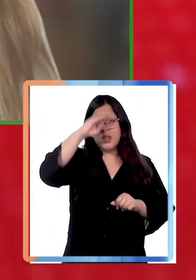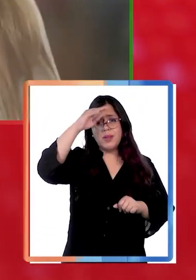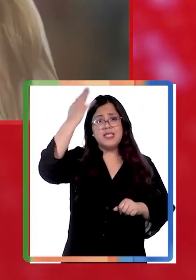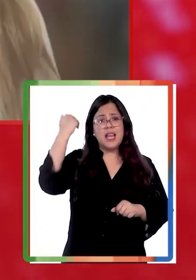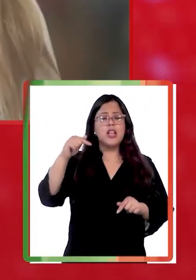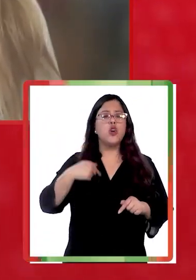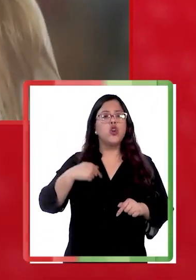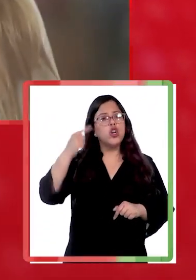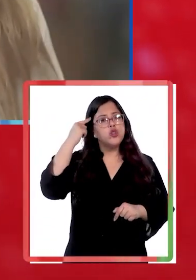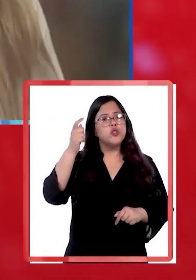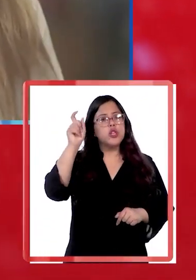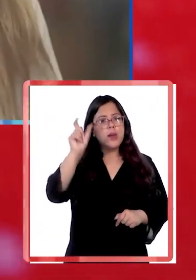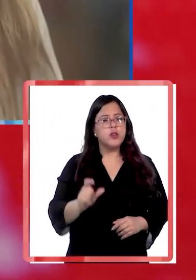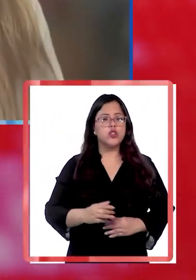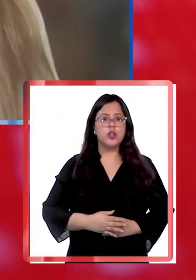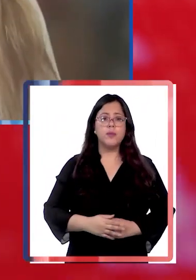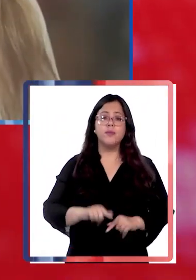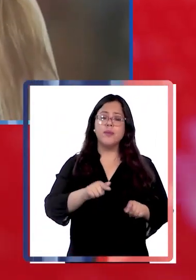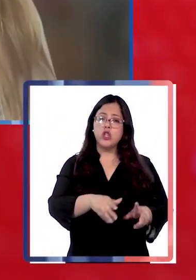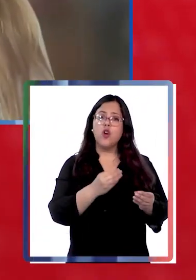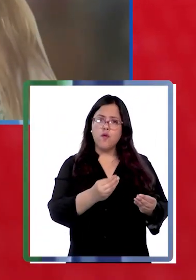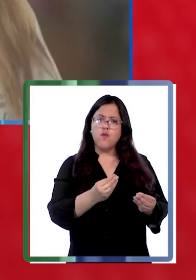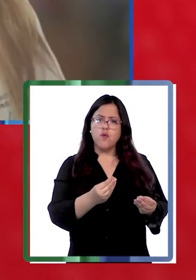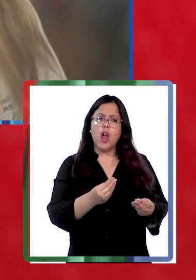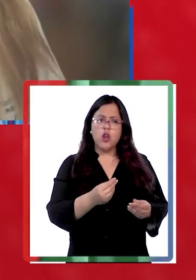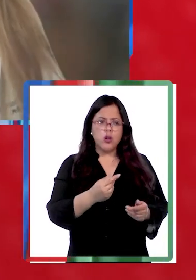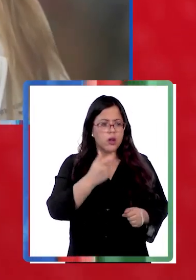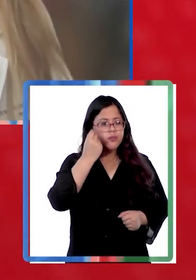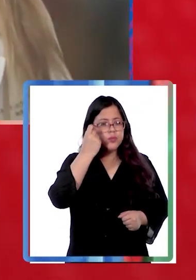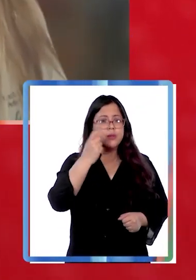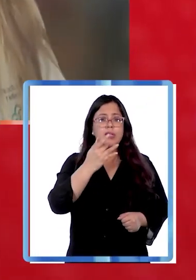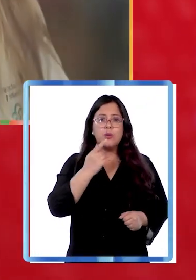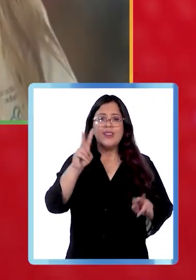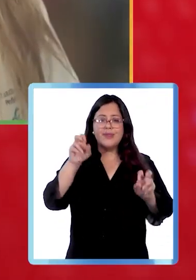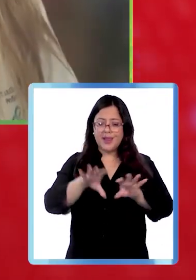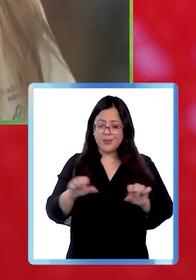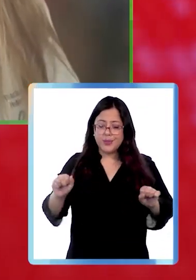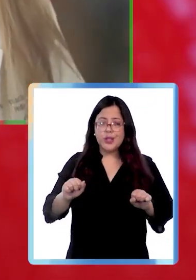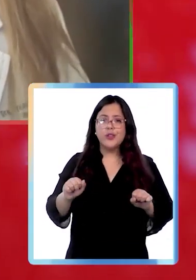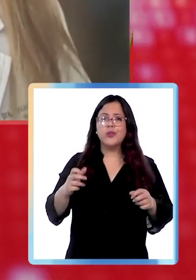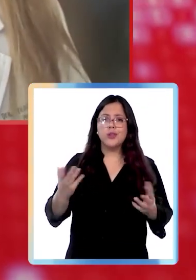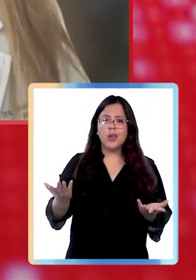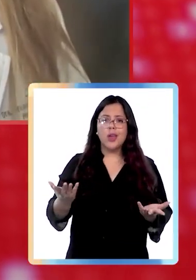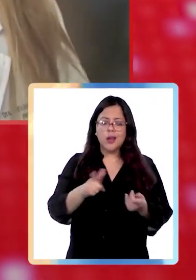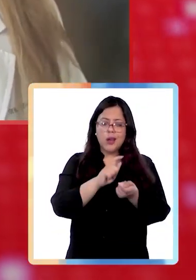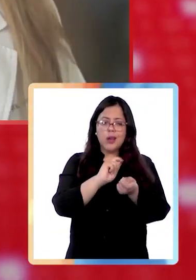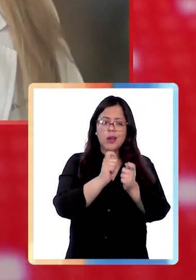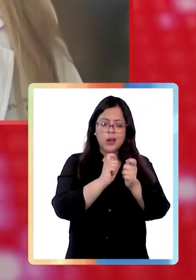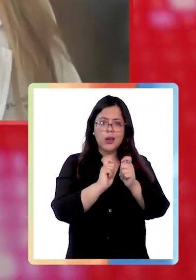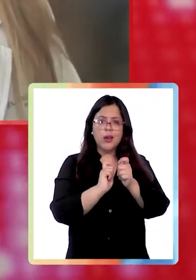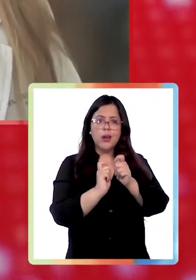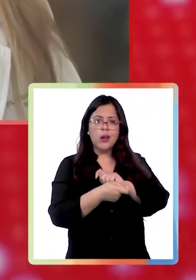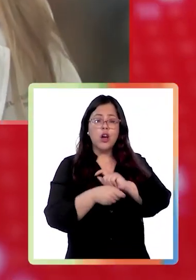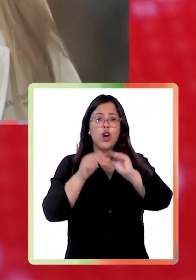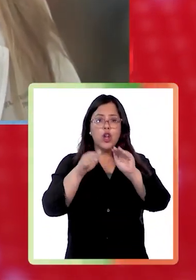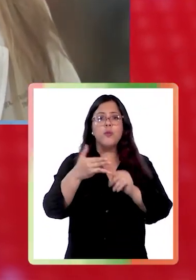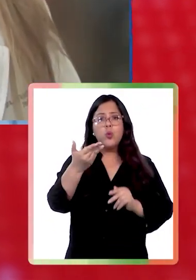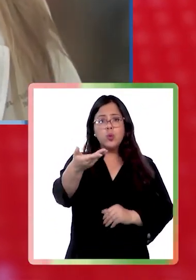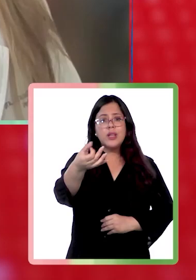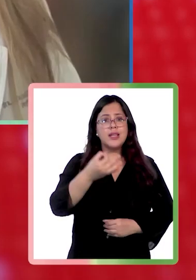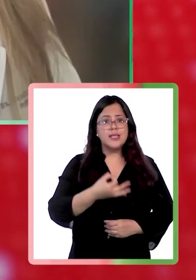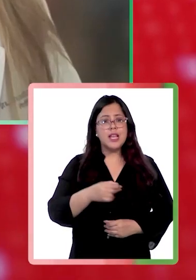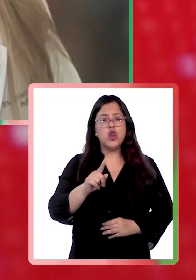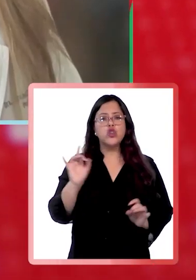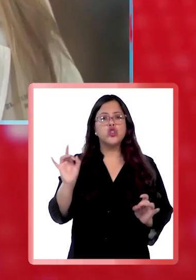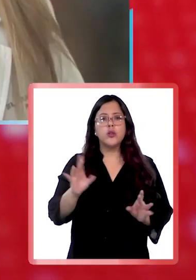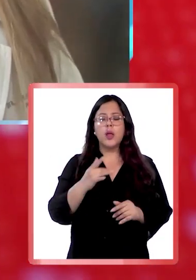experiencias anteriores o lo que yo piense del otro. Ese es un buen punto, porque en el fondo el consentimiento es algo que va mutando con el tiempo, tal